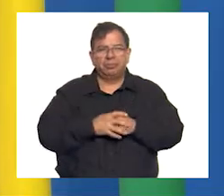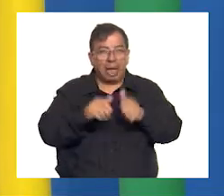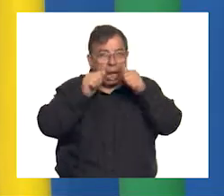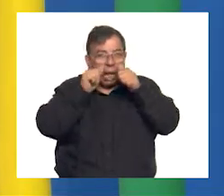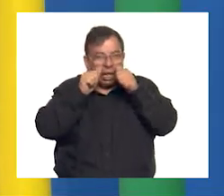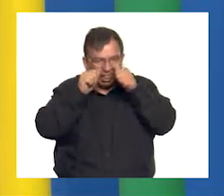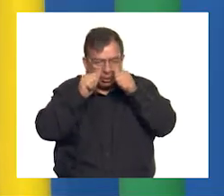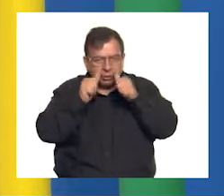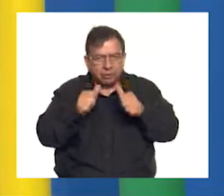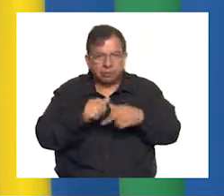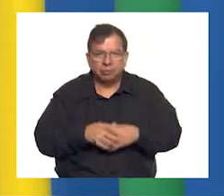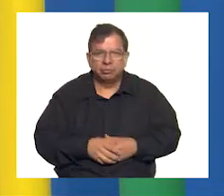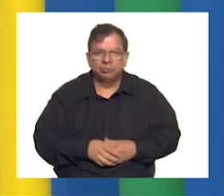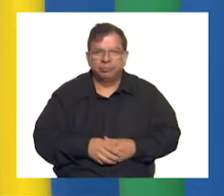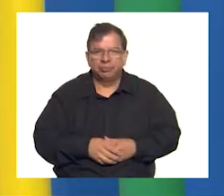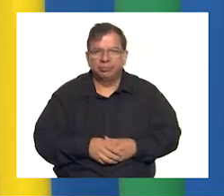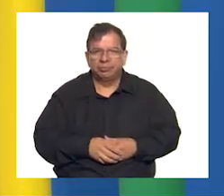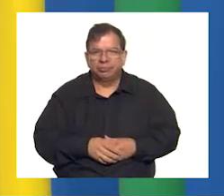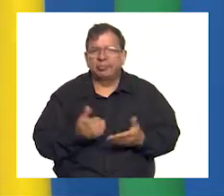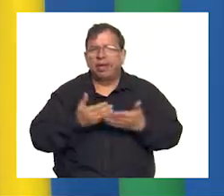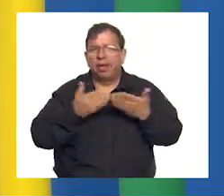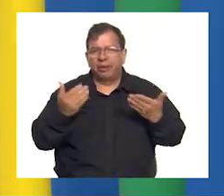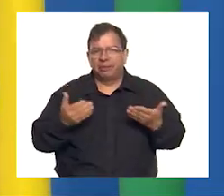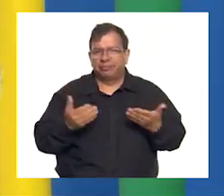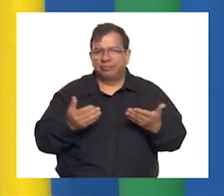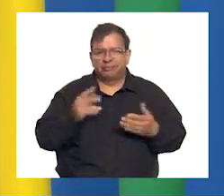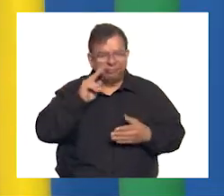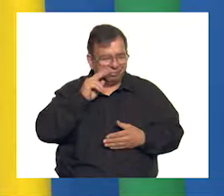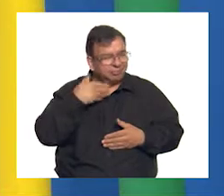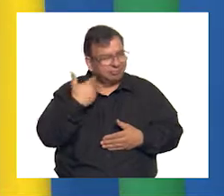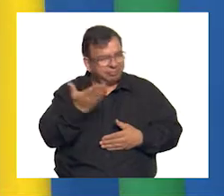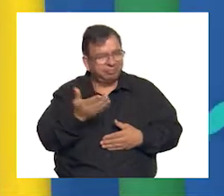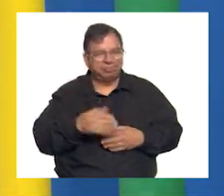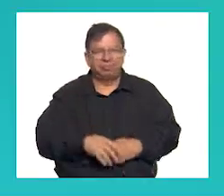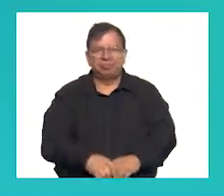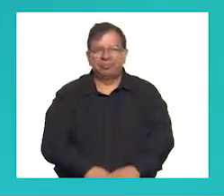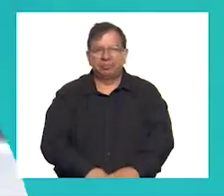mucha atención. Y bueno, ahora sí, vamos a ver al Cucú.